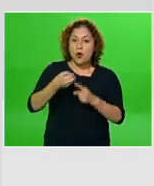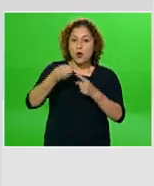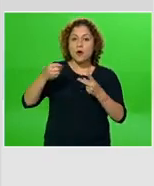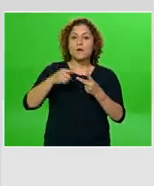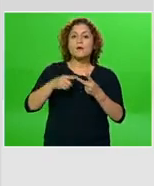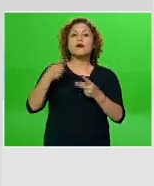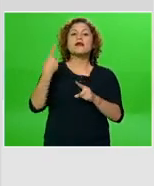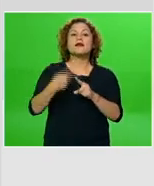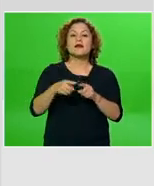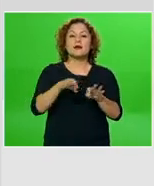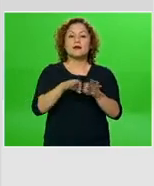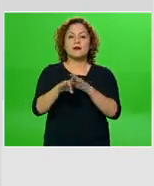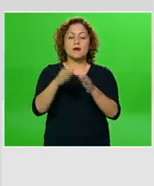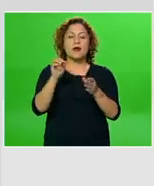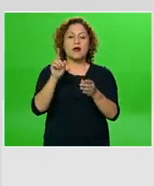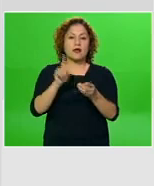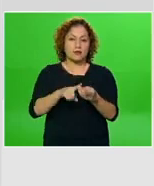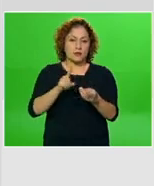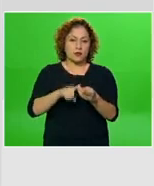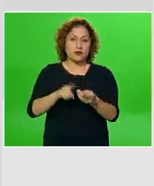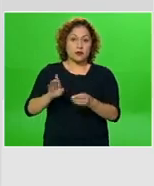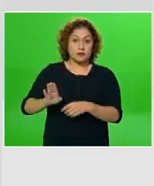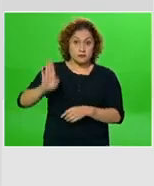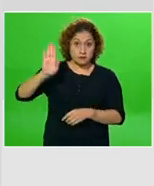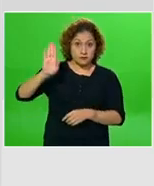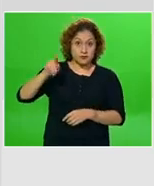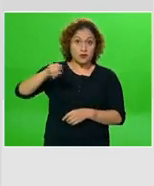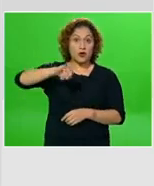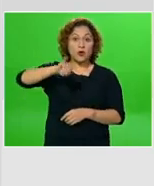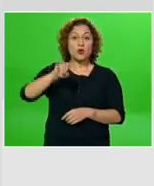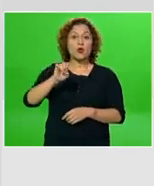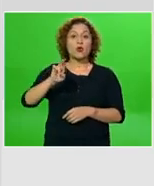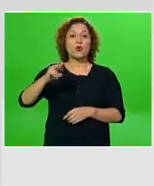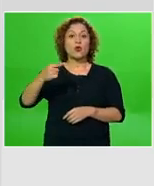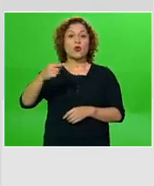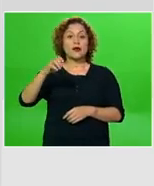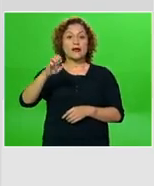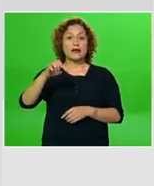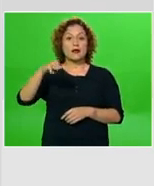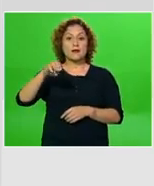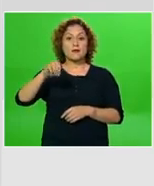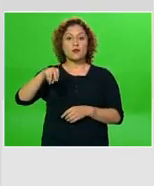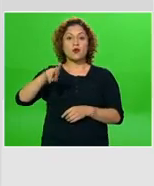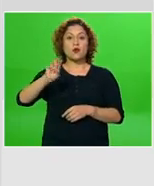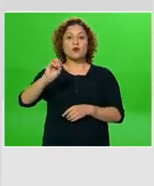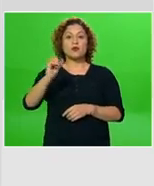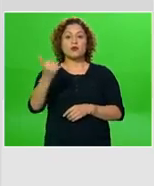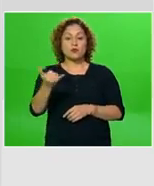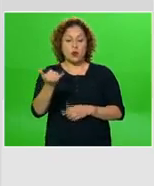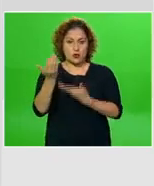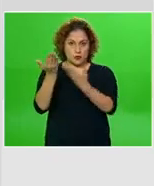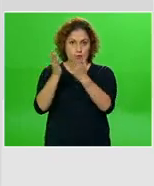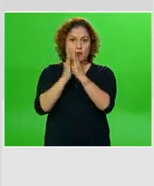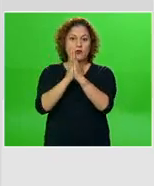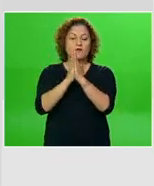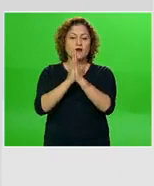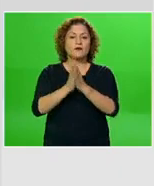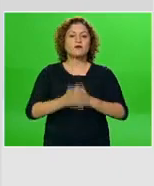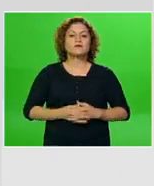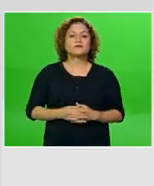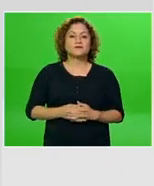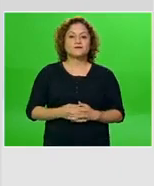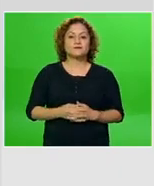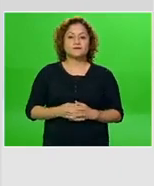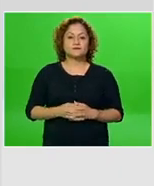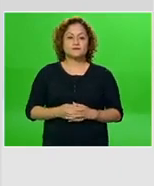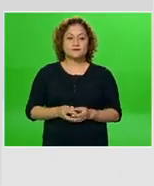tengo una marca levantada jorge monroy si podemos proceder lo escuchamos adelante muchas